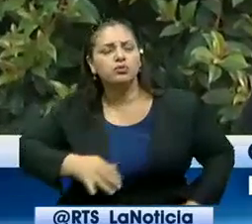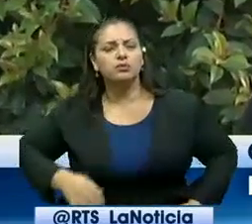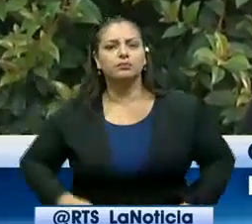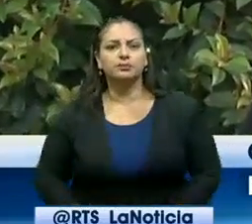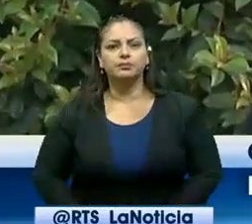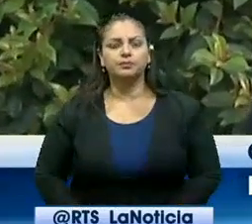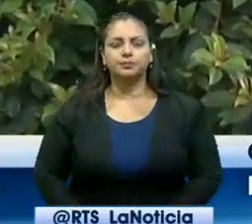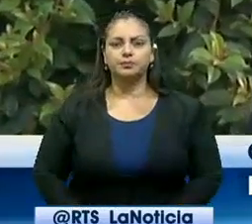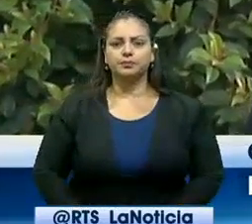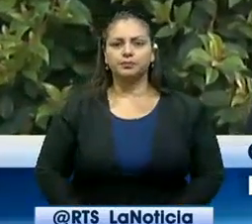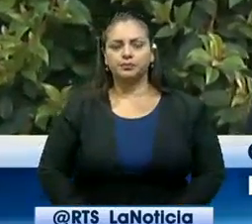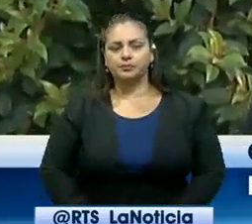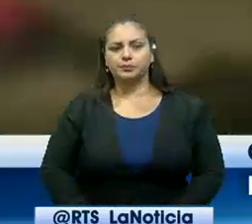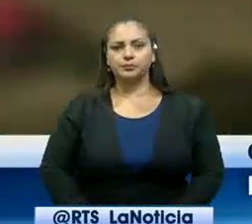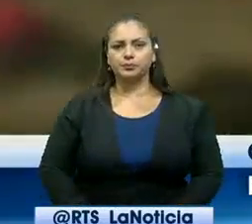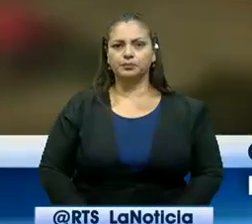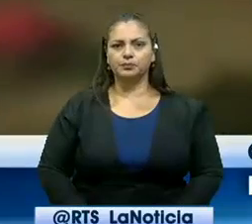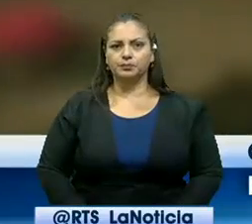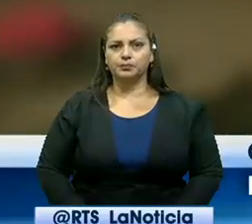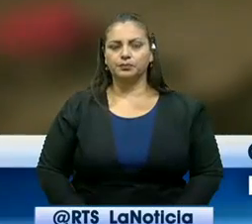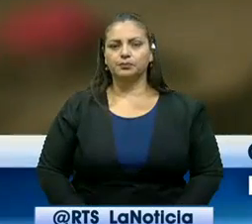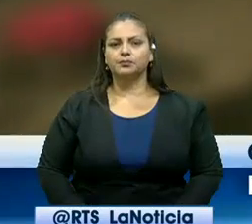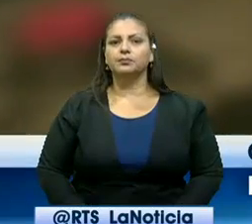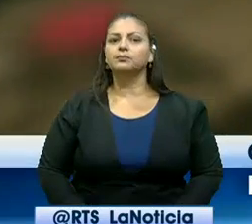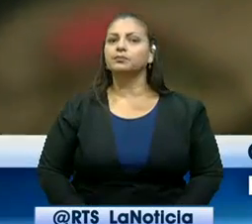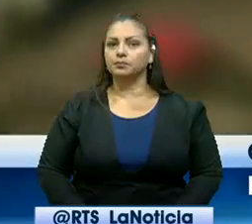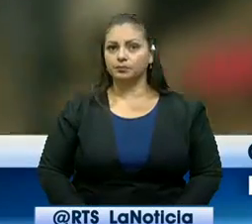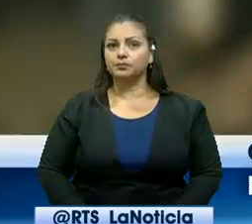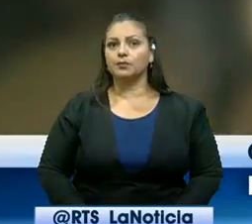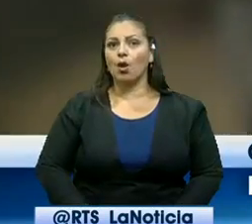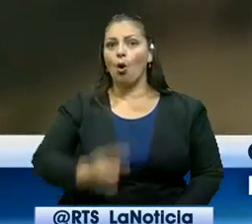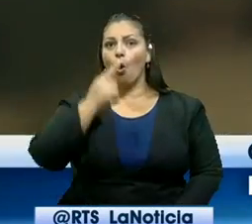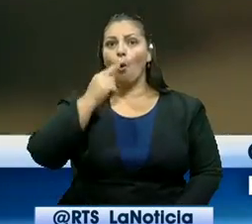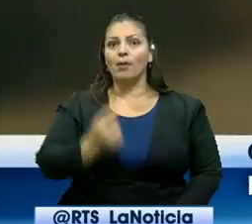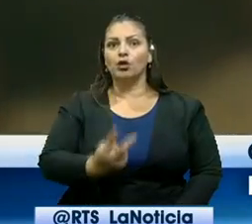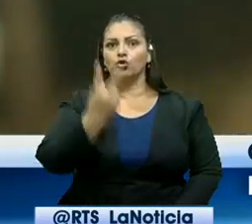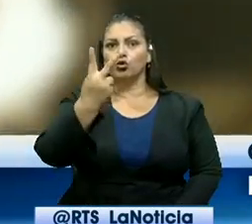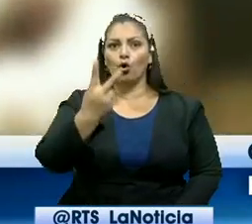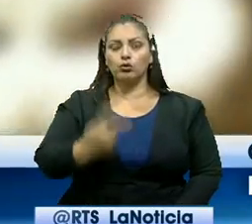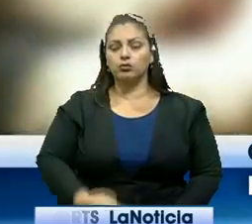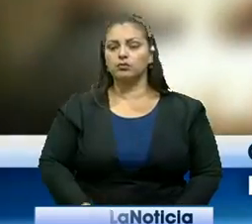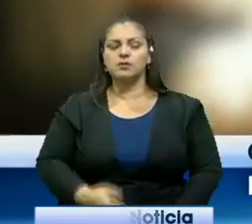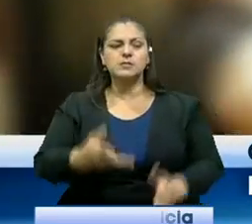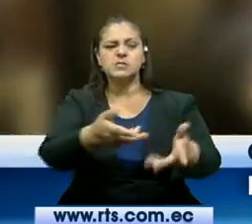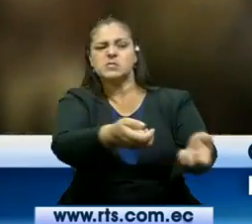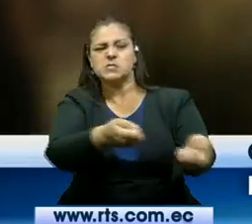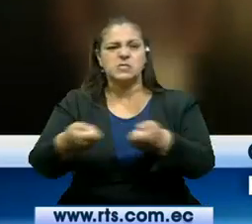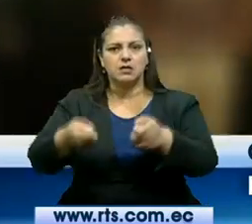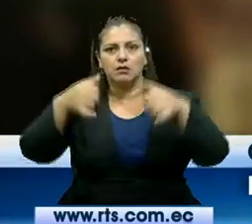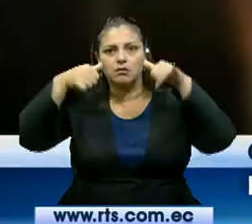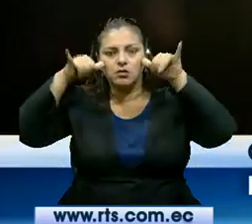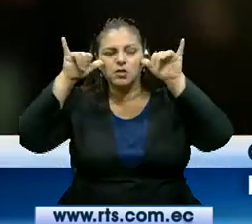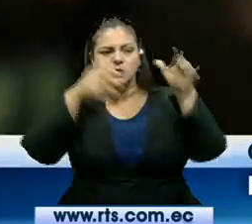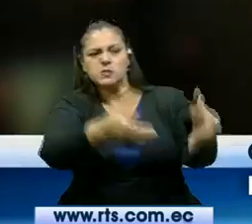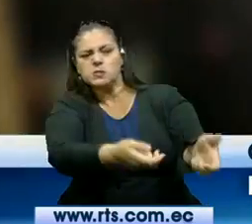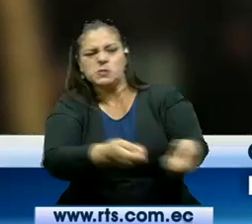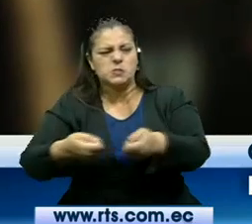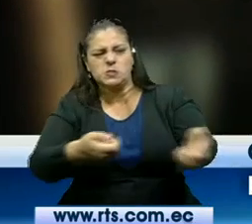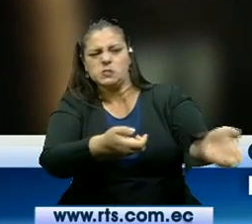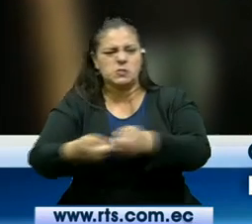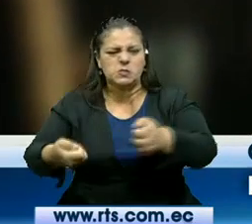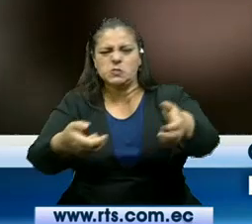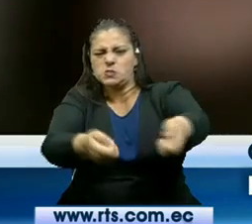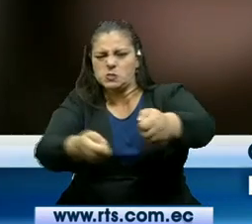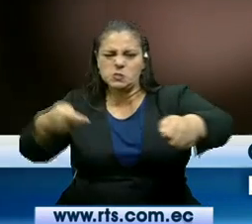siendo estos animales faenados. A esto se sumó que los 2 responsables de la actividad no tenían la guía de remisión para saber la procedencia de los